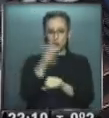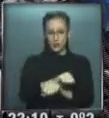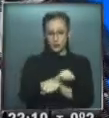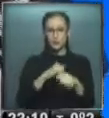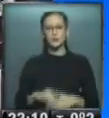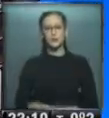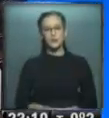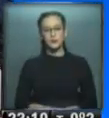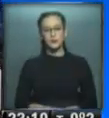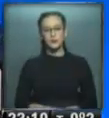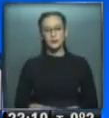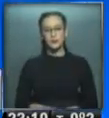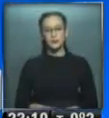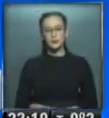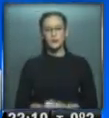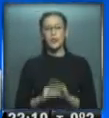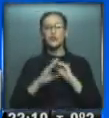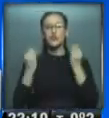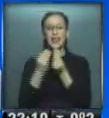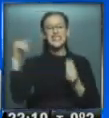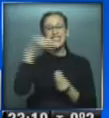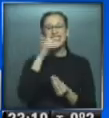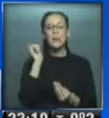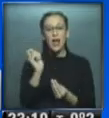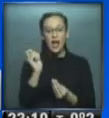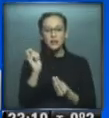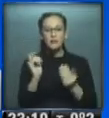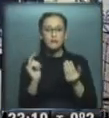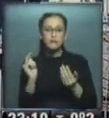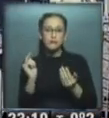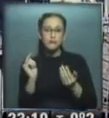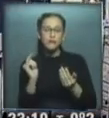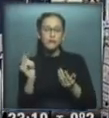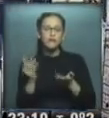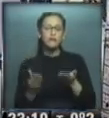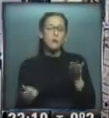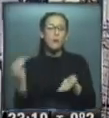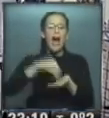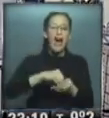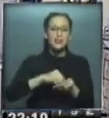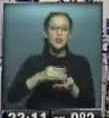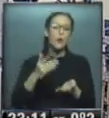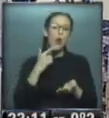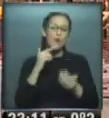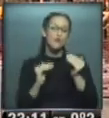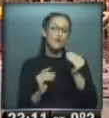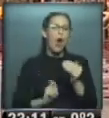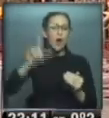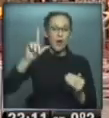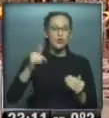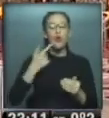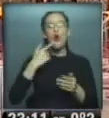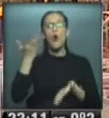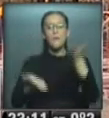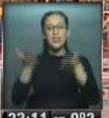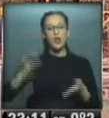de la construcción acumula 7 meses consecutivos en alza respecto a igual periodo del año anterior, informó el Instituto